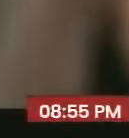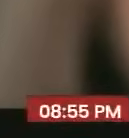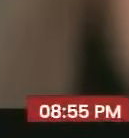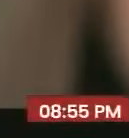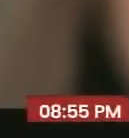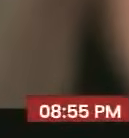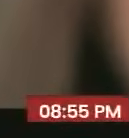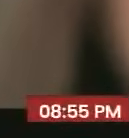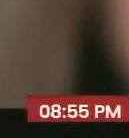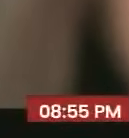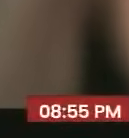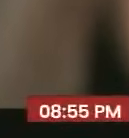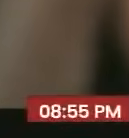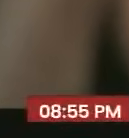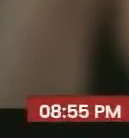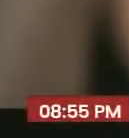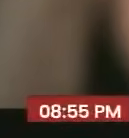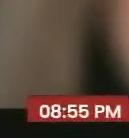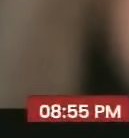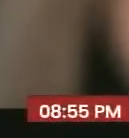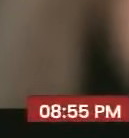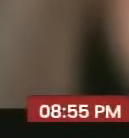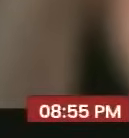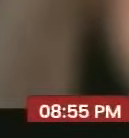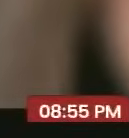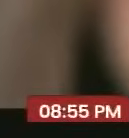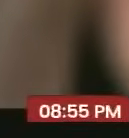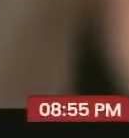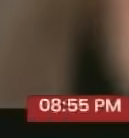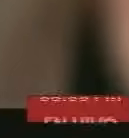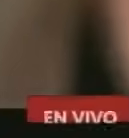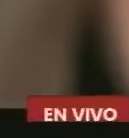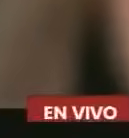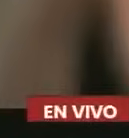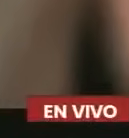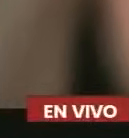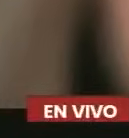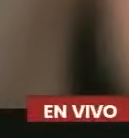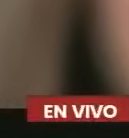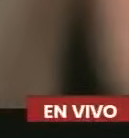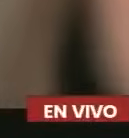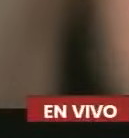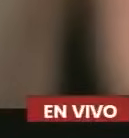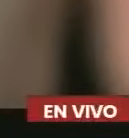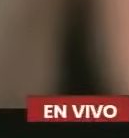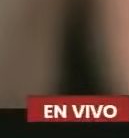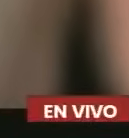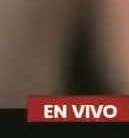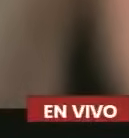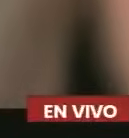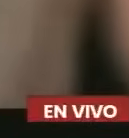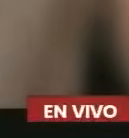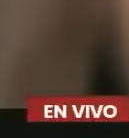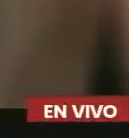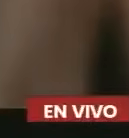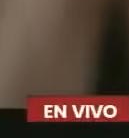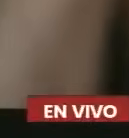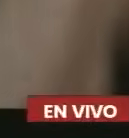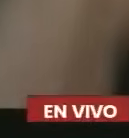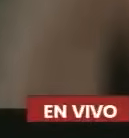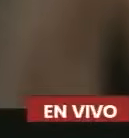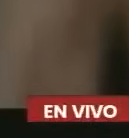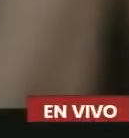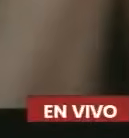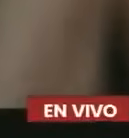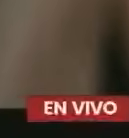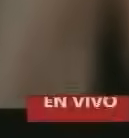constitución. Entonces, como tal, vemos que después de eso viene el abuso histórico, las líneas de